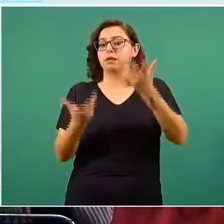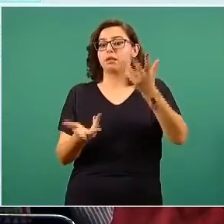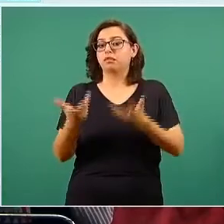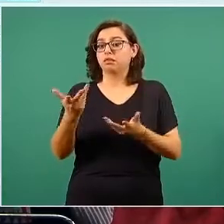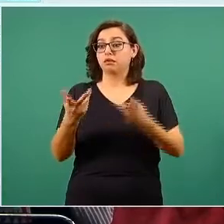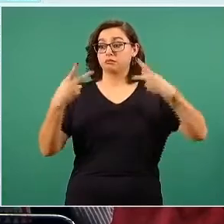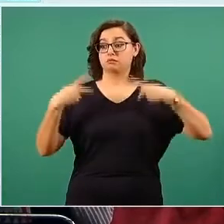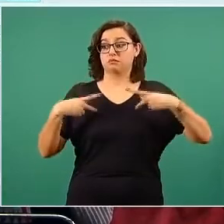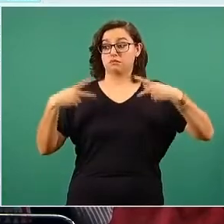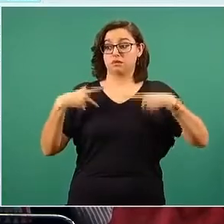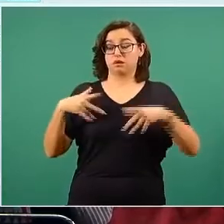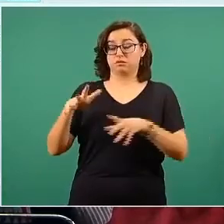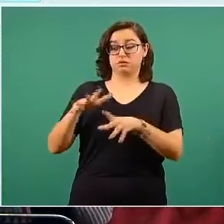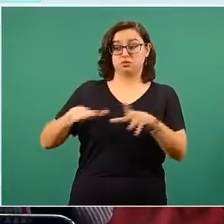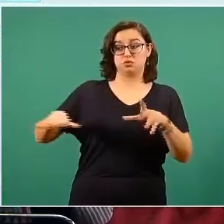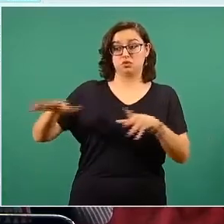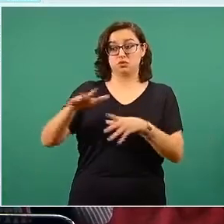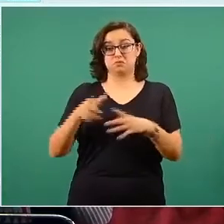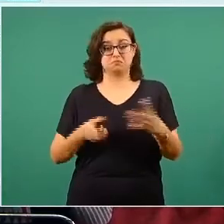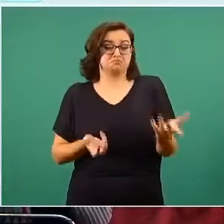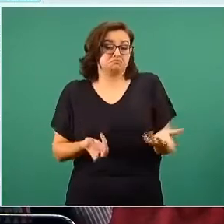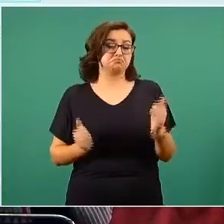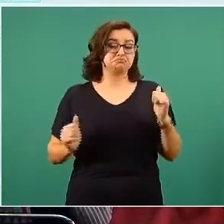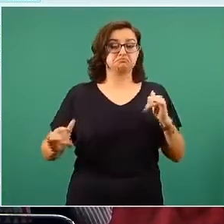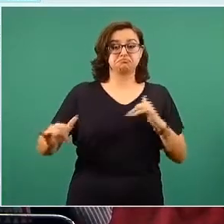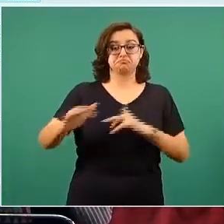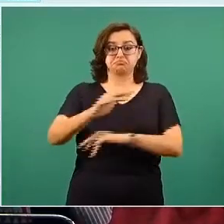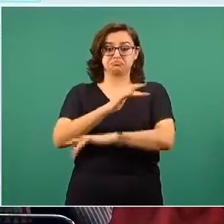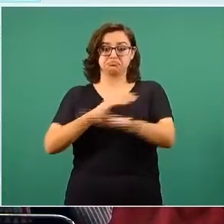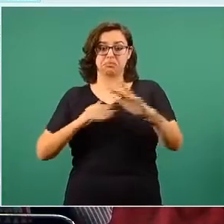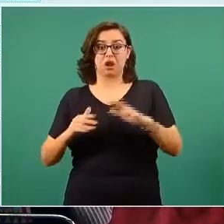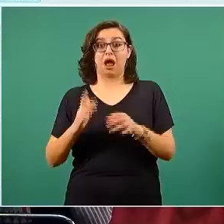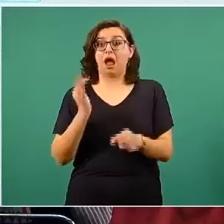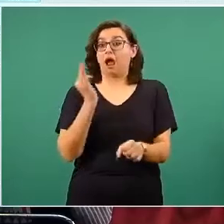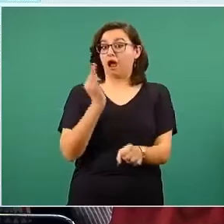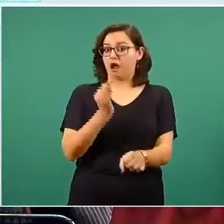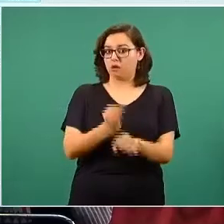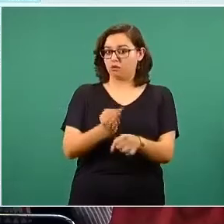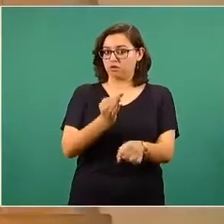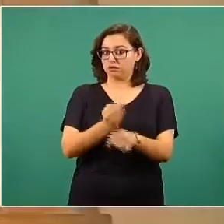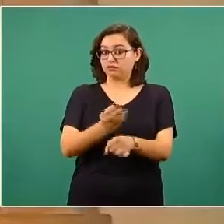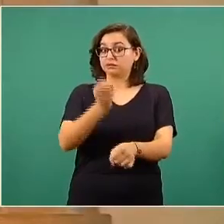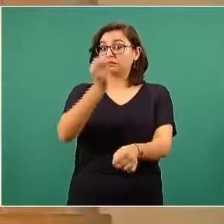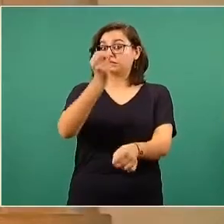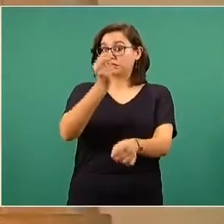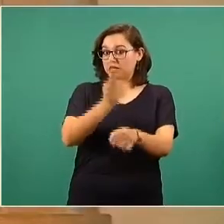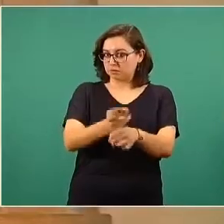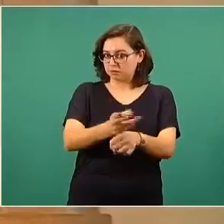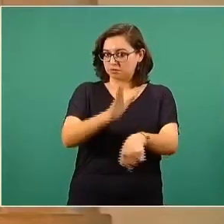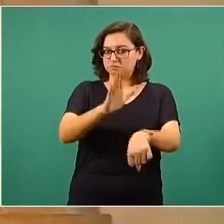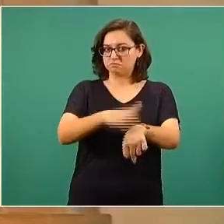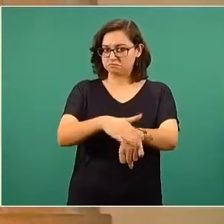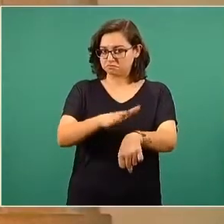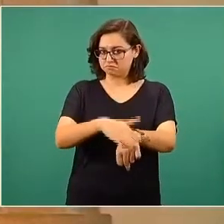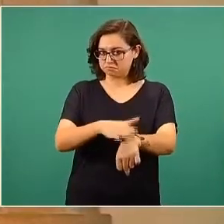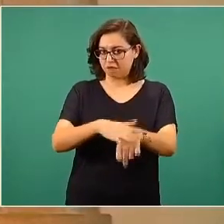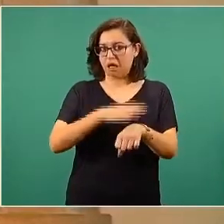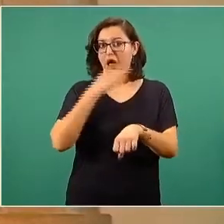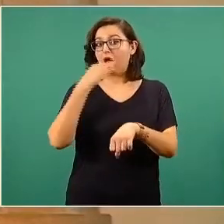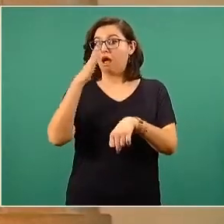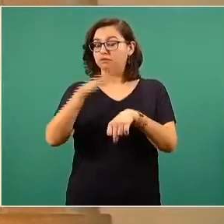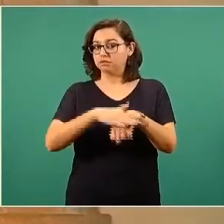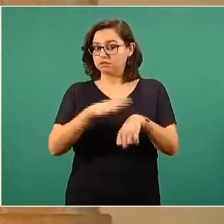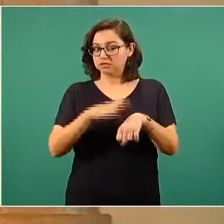dan los contagios. Si en función de estas señales que se están dando continuamos implementando las medidas